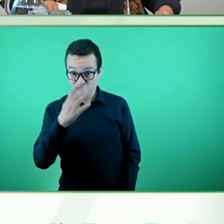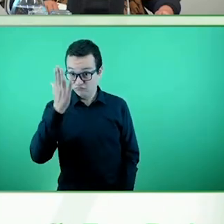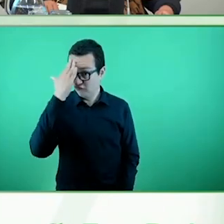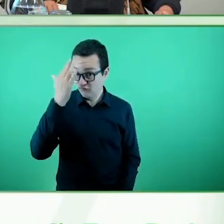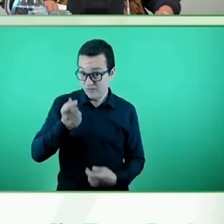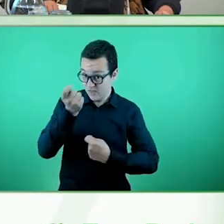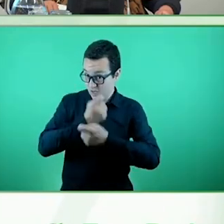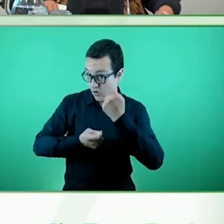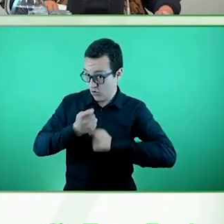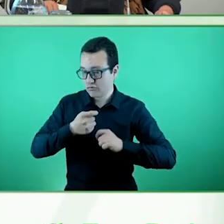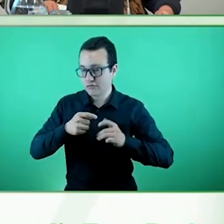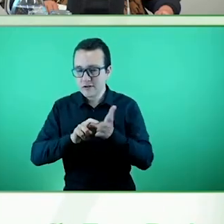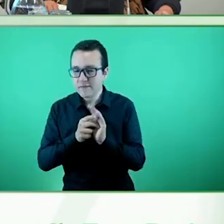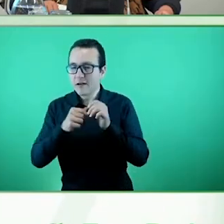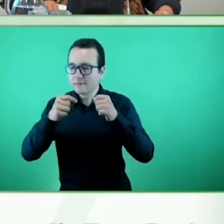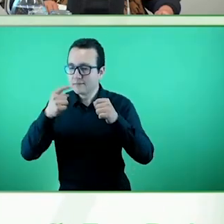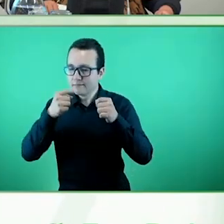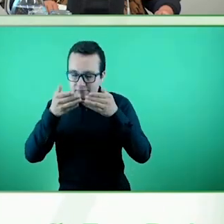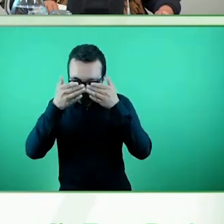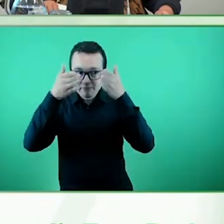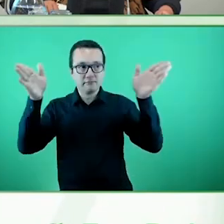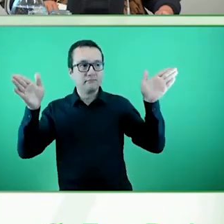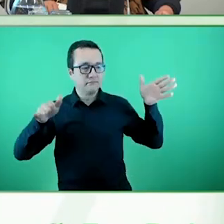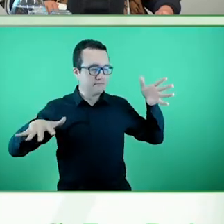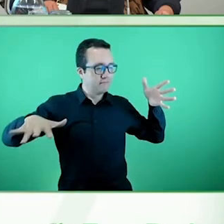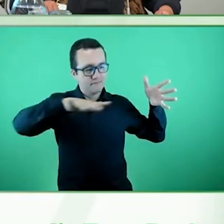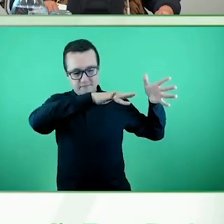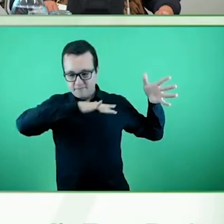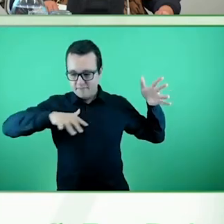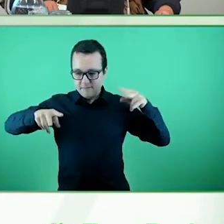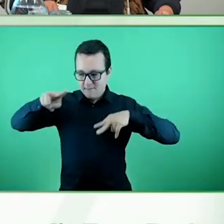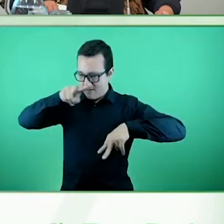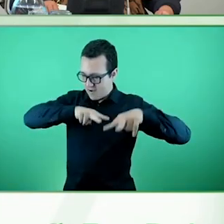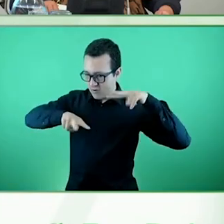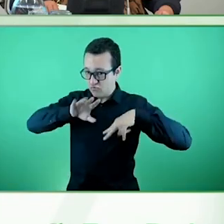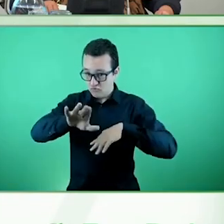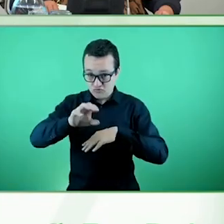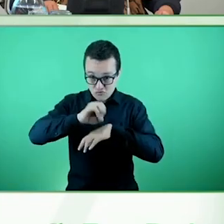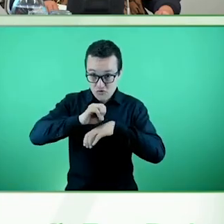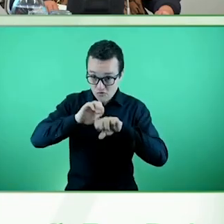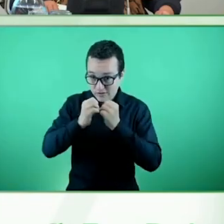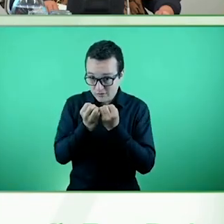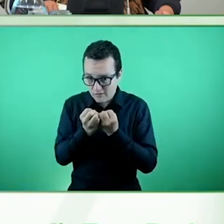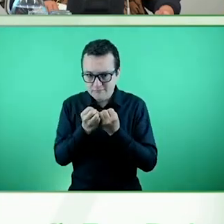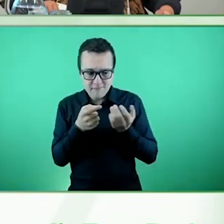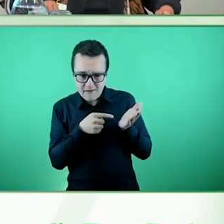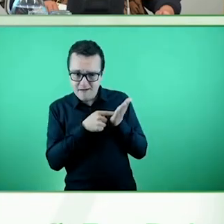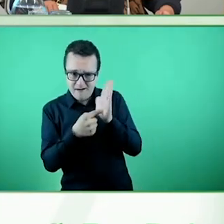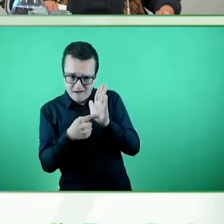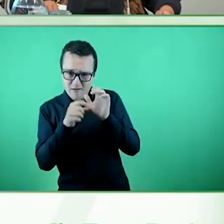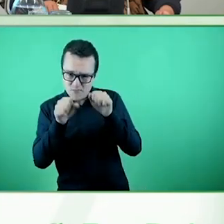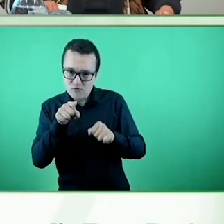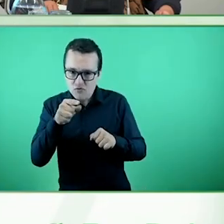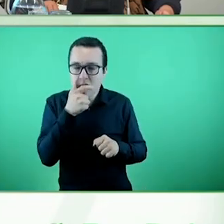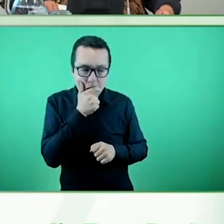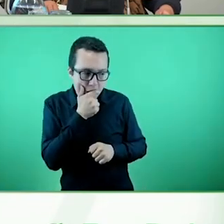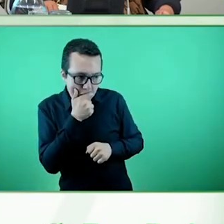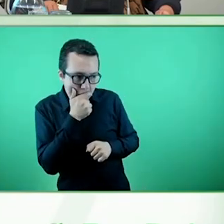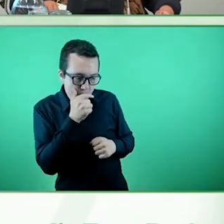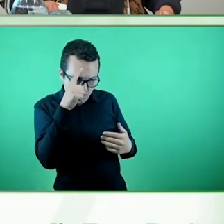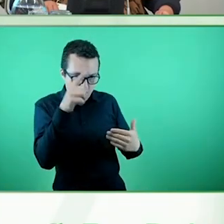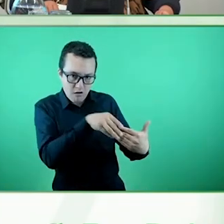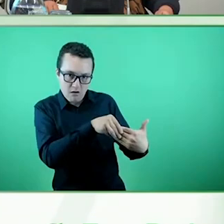tu organización y que con esta herramienta podrás explicar la esencia de tu producto e identificar